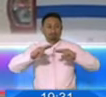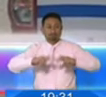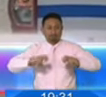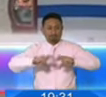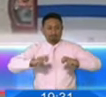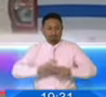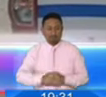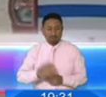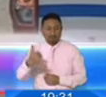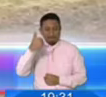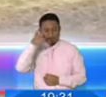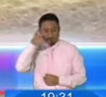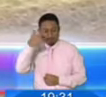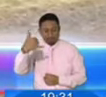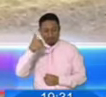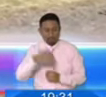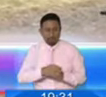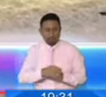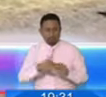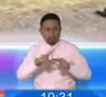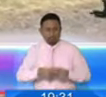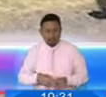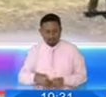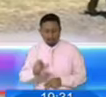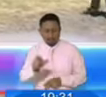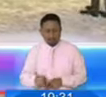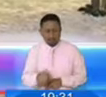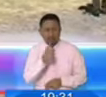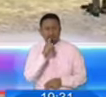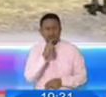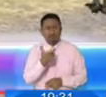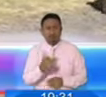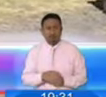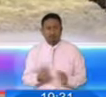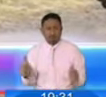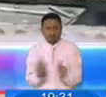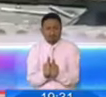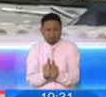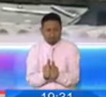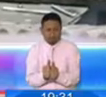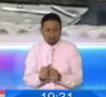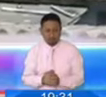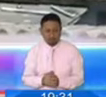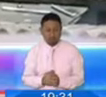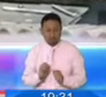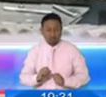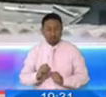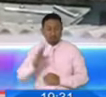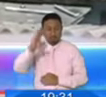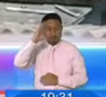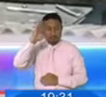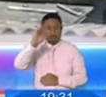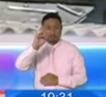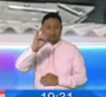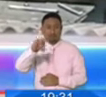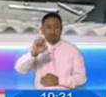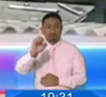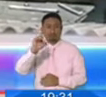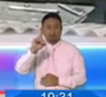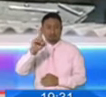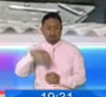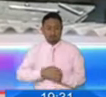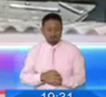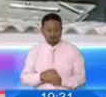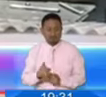cruzando llamadas telefónicas y verificando con quiénes la víctima estuvo las últimas horas de vida, permitieron a los agentes de la DINASED resolver el